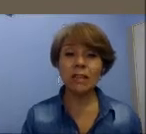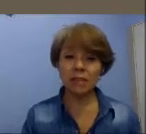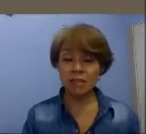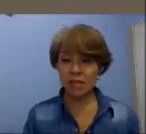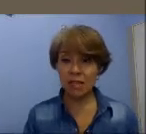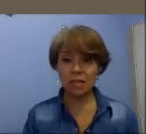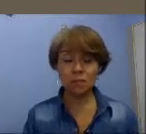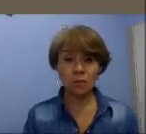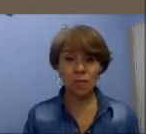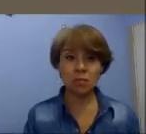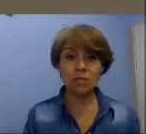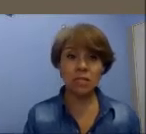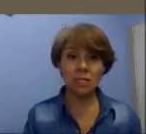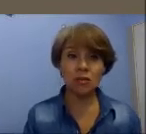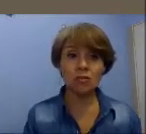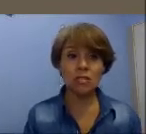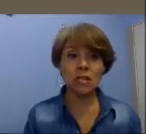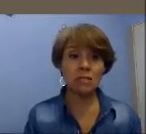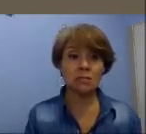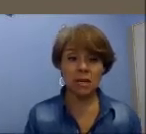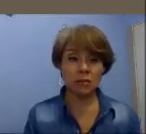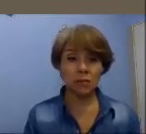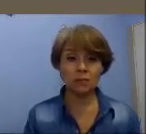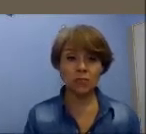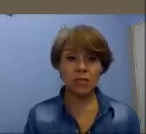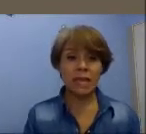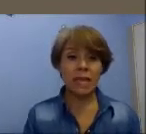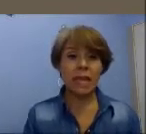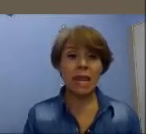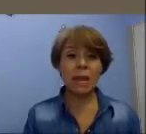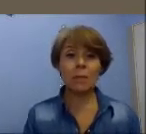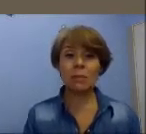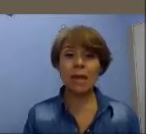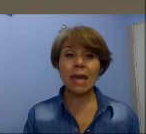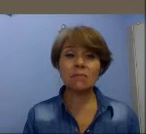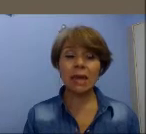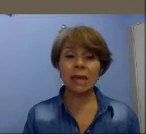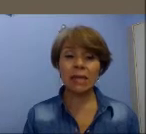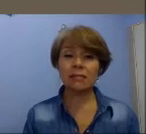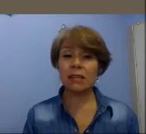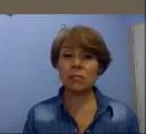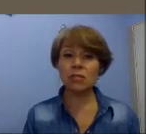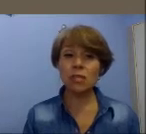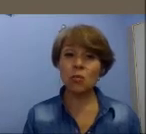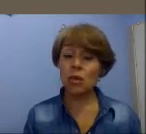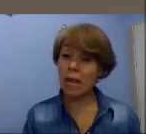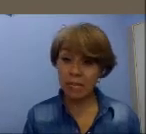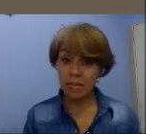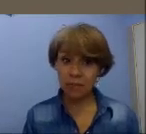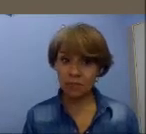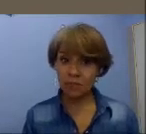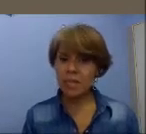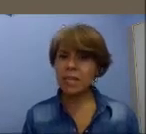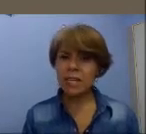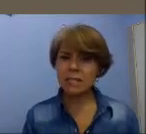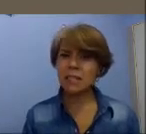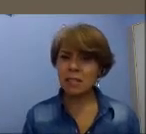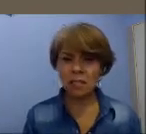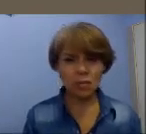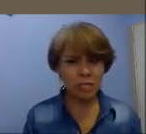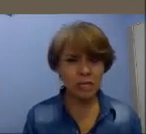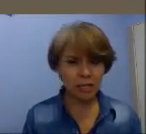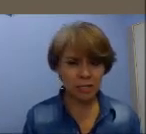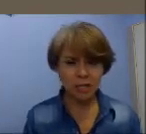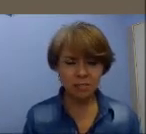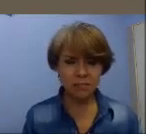tipo de actividades podemos hacer con nuestras manos. En la primera imagen tenemos a una niña. ¿Qué está